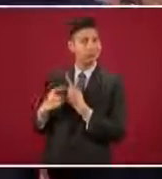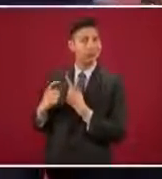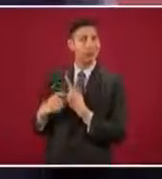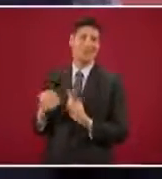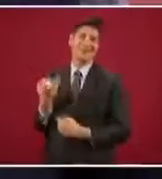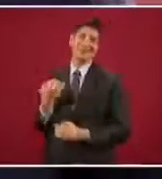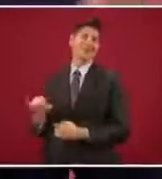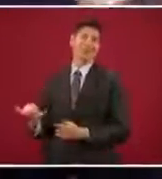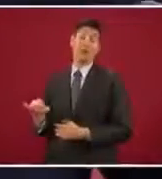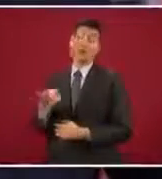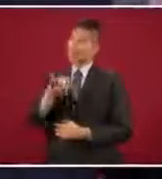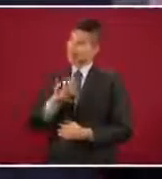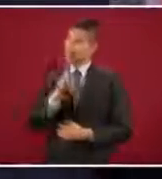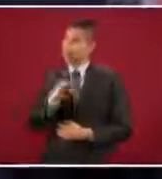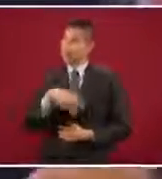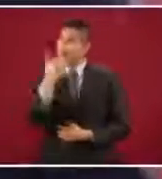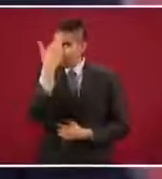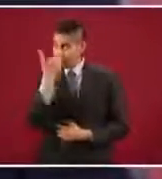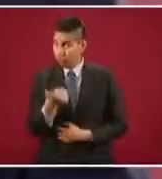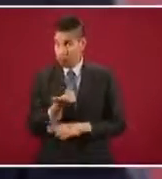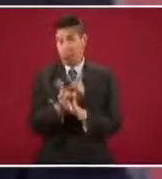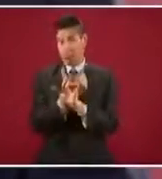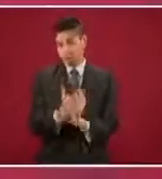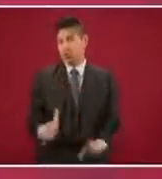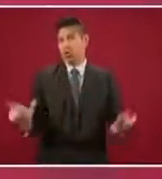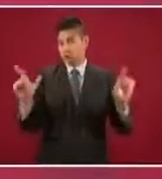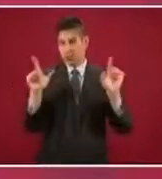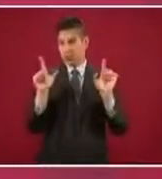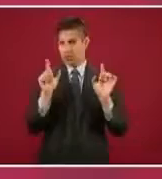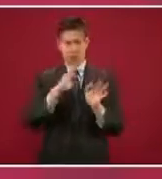Digo, somos libres todos, podemos hablar,